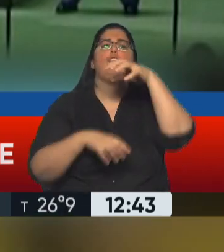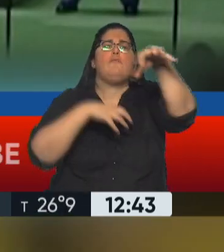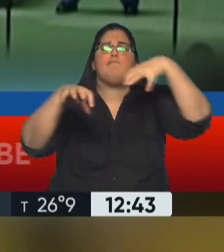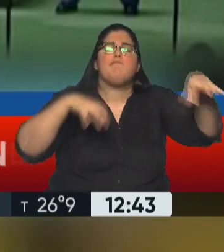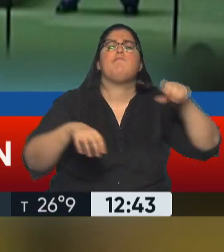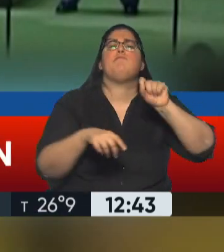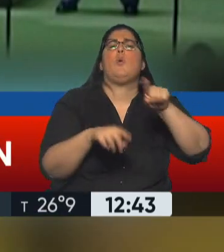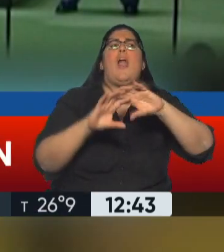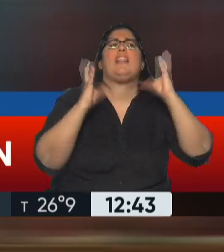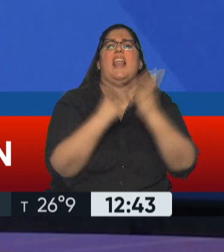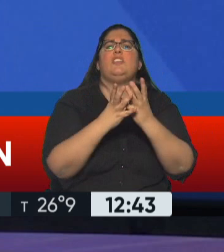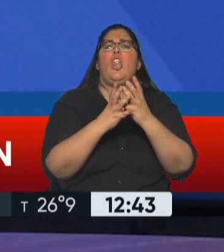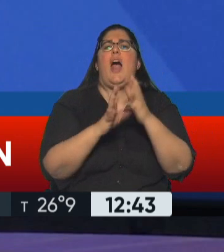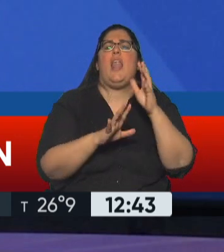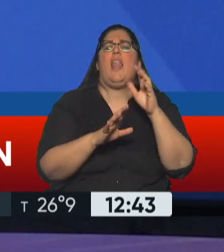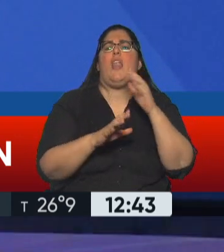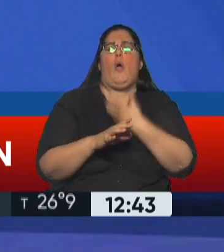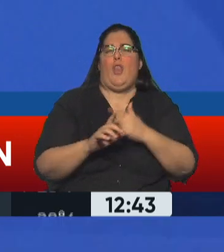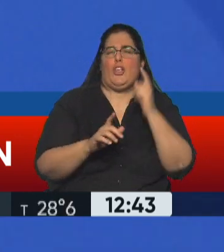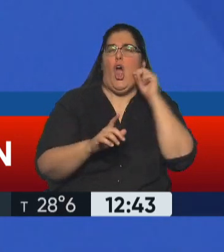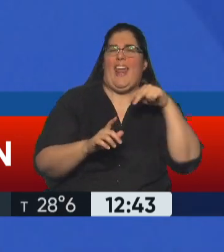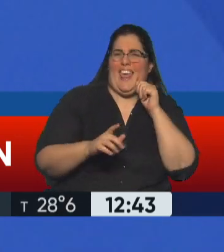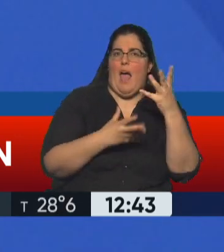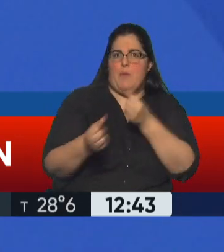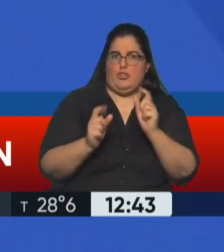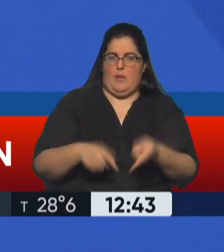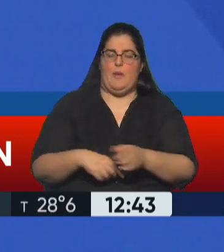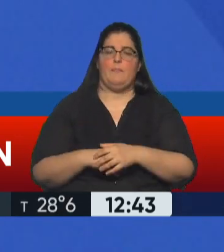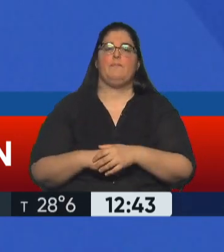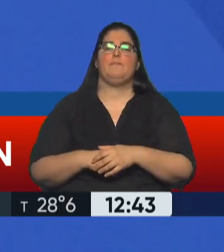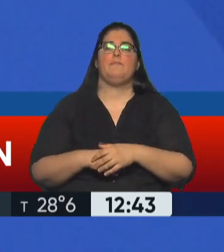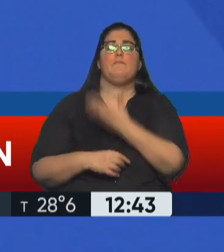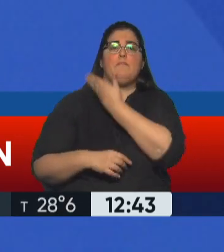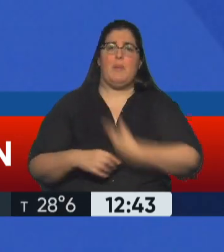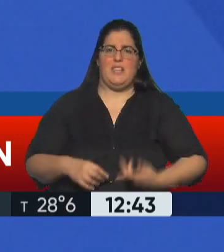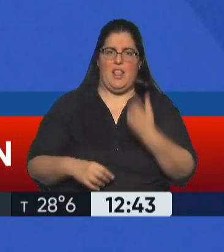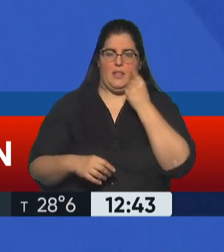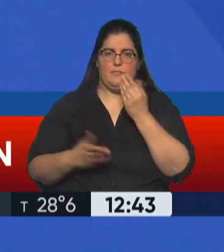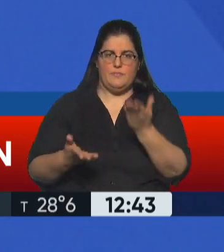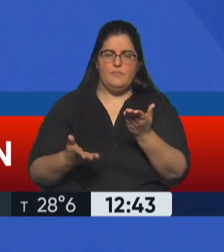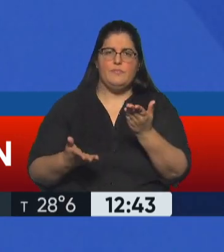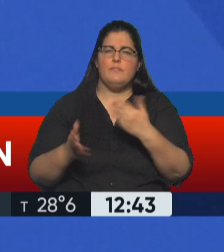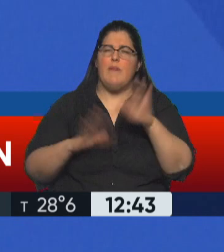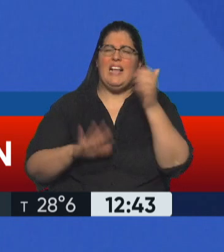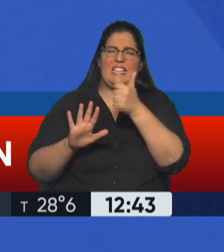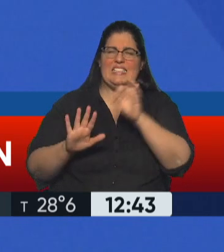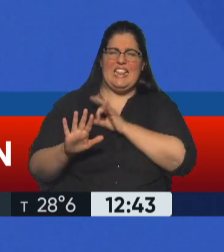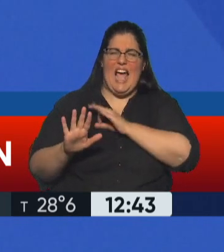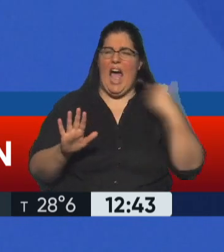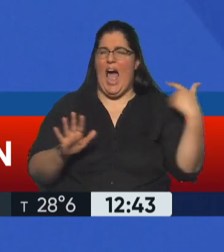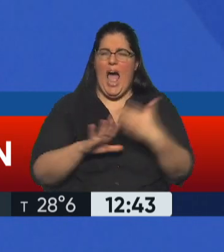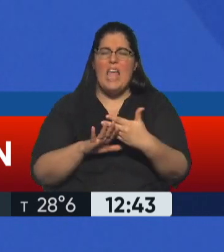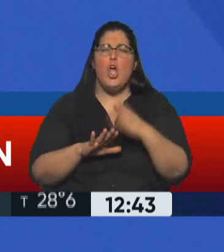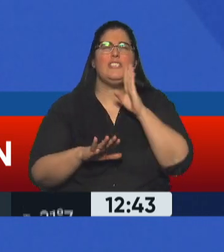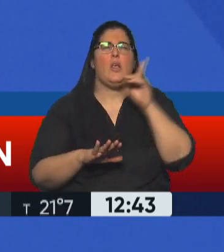de origen internacional. Señor presidente, durante más de 60 años, el gobierno de Estados Unidos no ha cesado